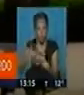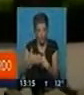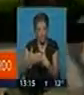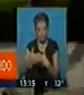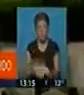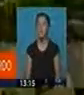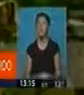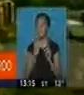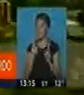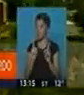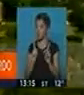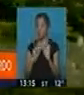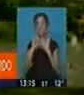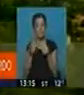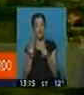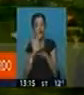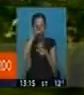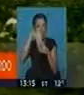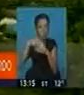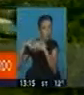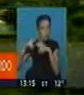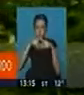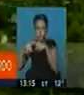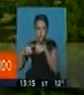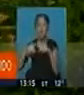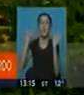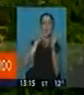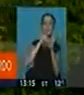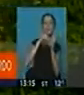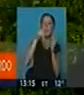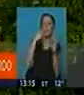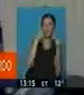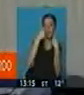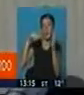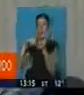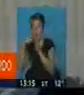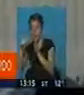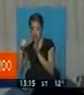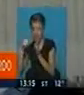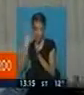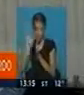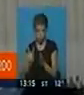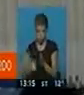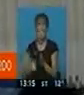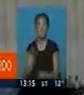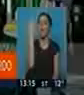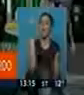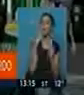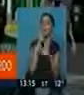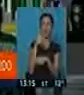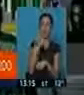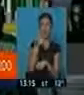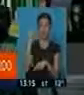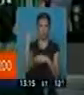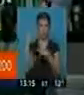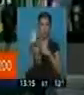posición hay además una guerra sorda entre Asunción y Caracas. Paraguay se opuso al ingreso de Venezuela al Mercosur.